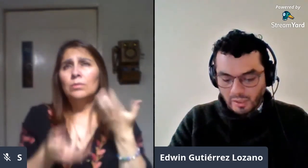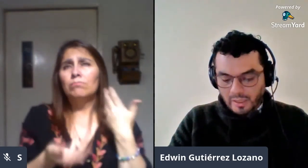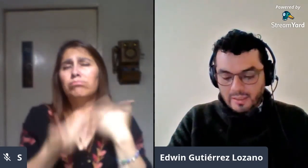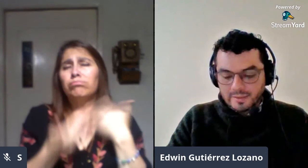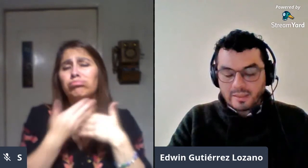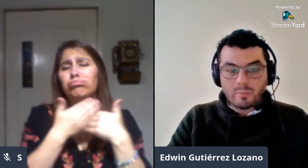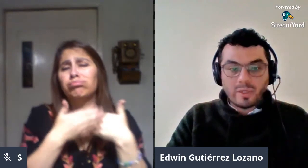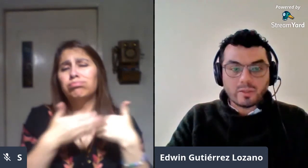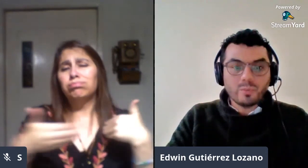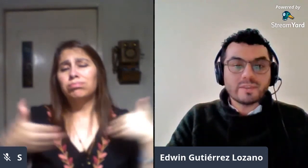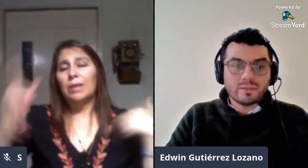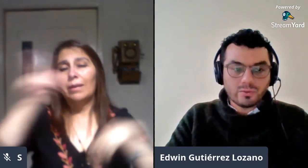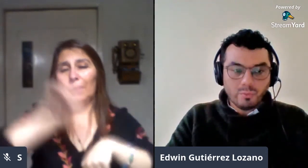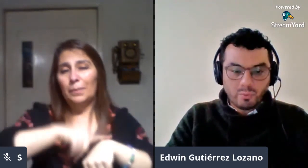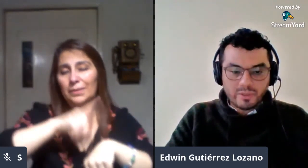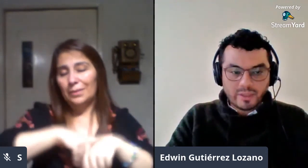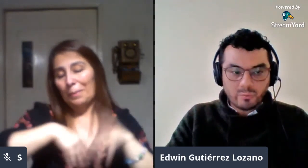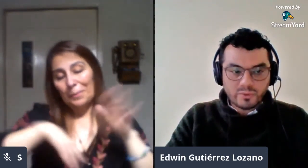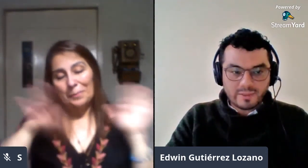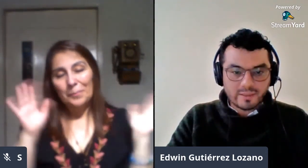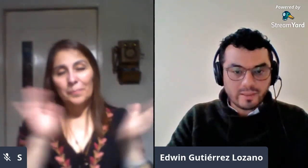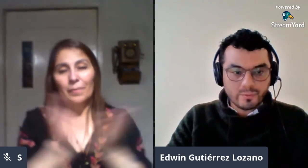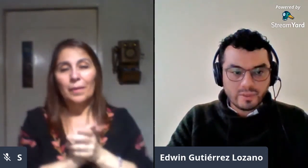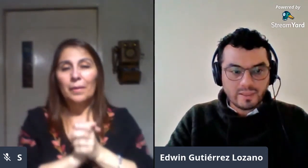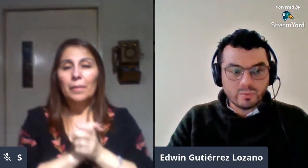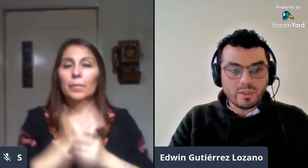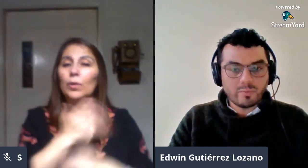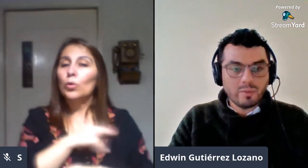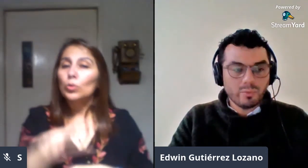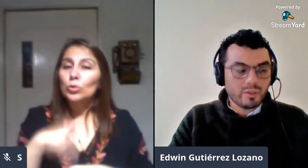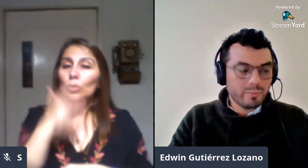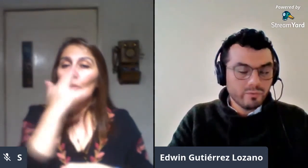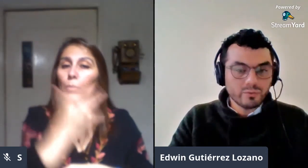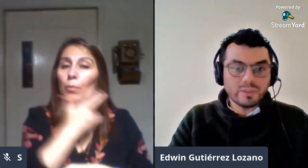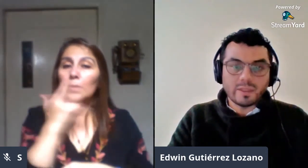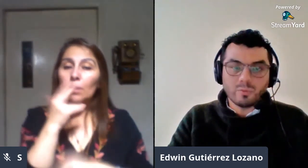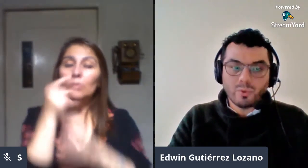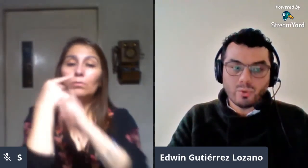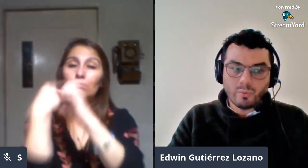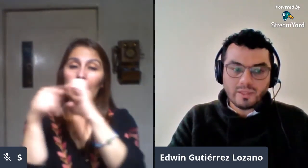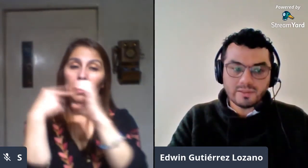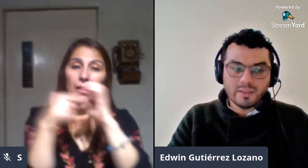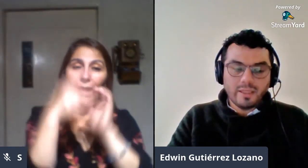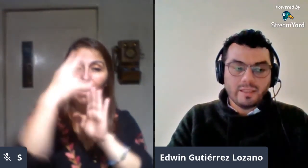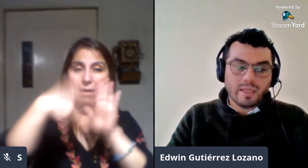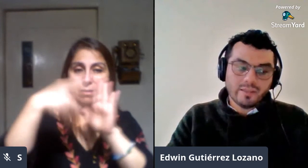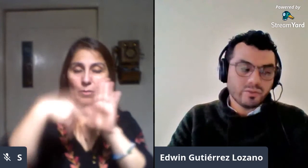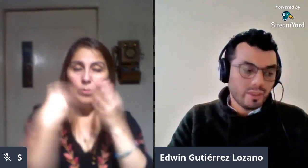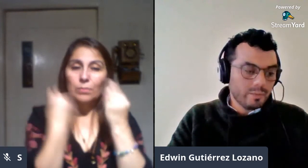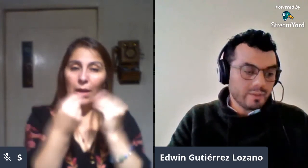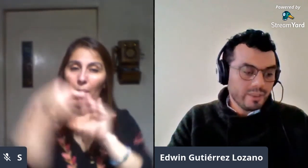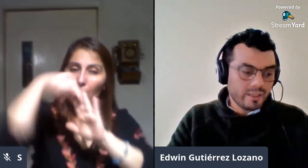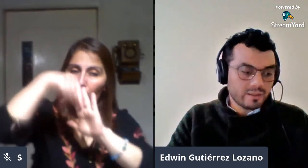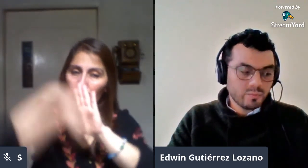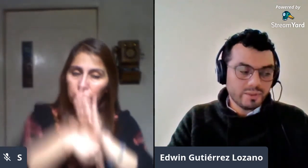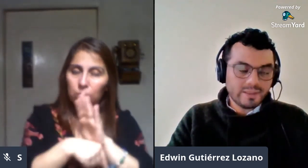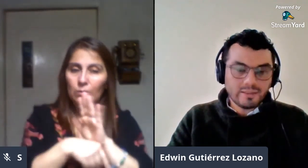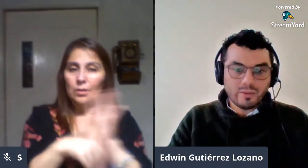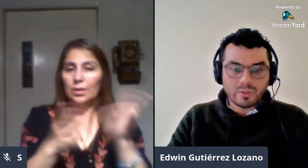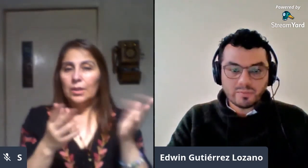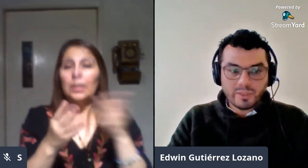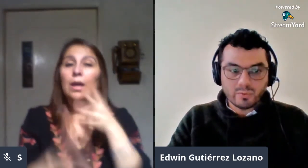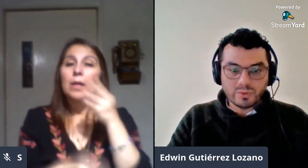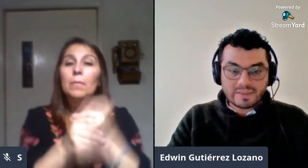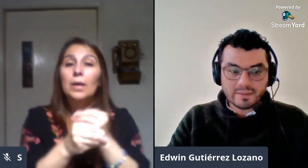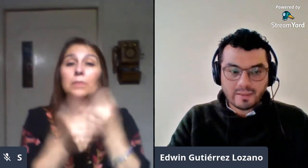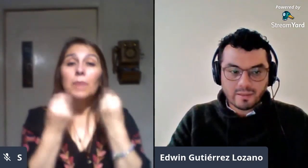tiempo. Sin embargo, pues nos comprometemos a hacer llegar unas lecturas para poder profundizar un poco más y adicionalmente para dar respuestas